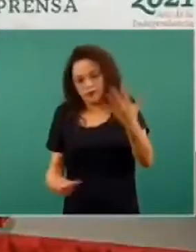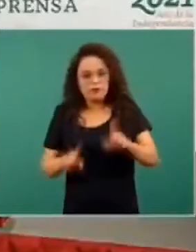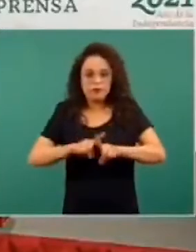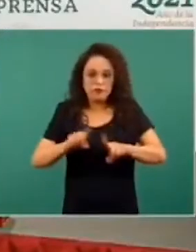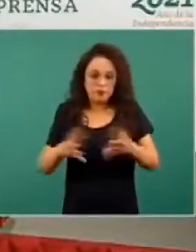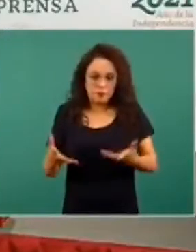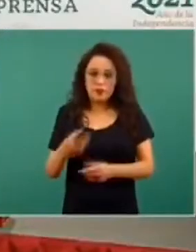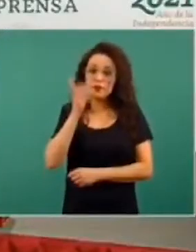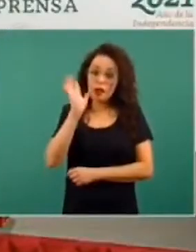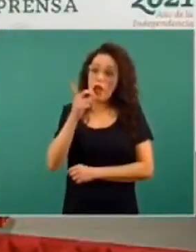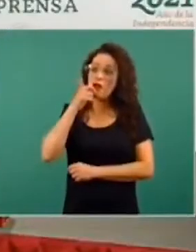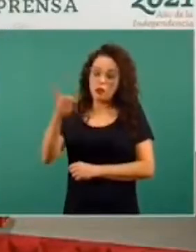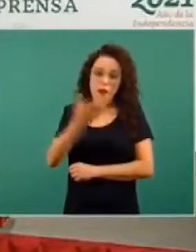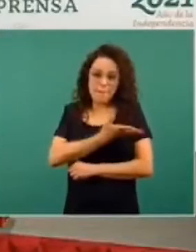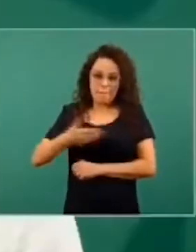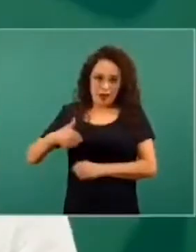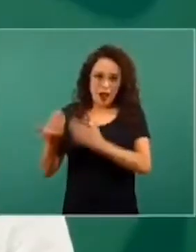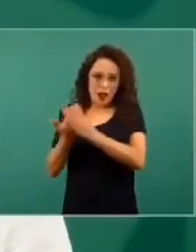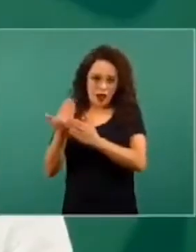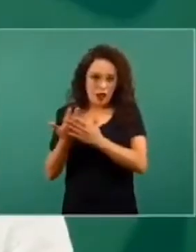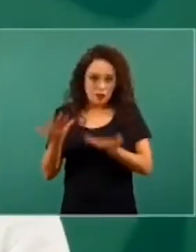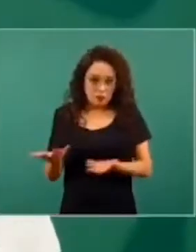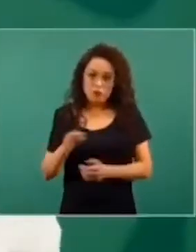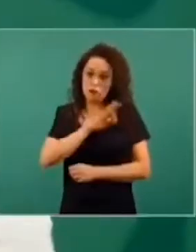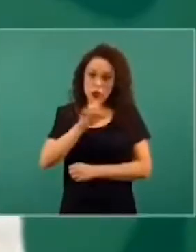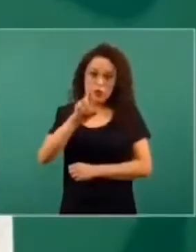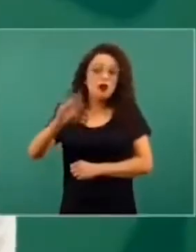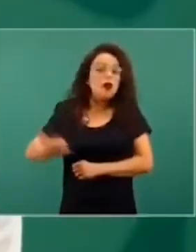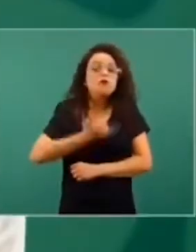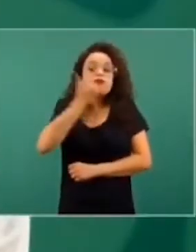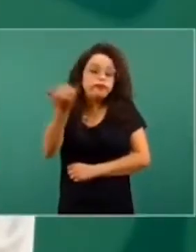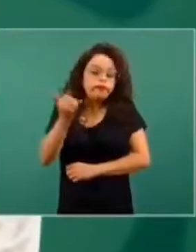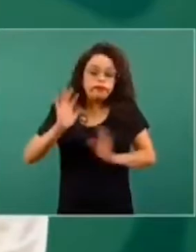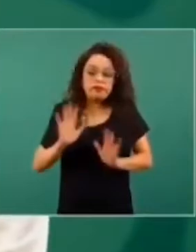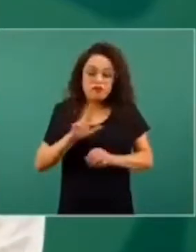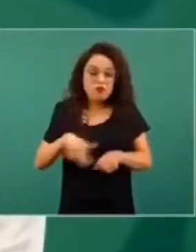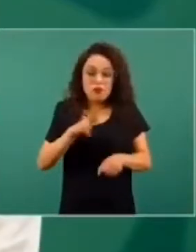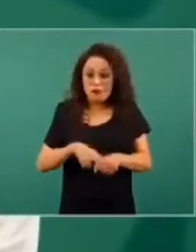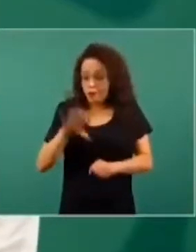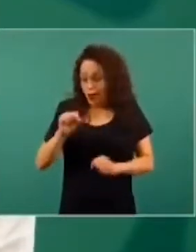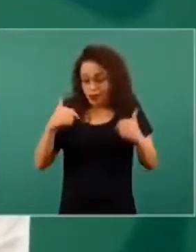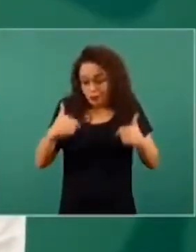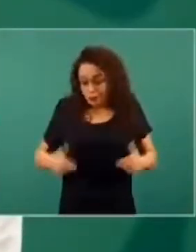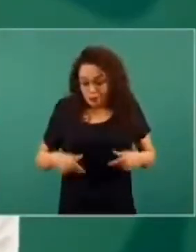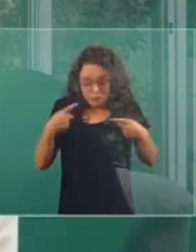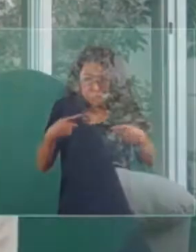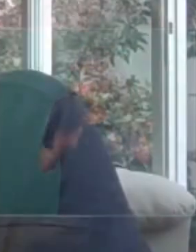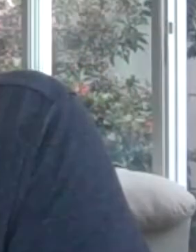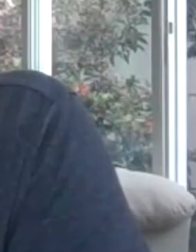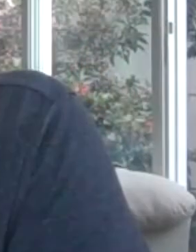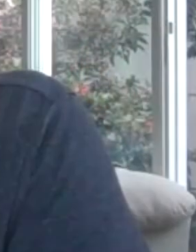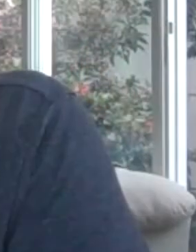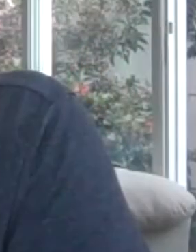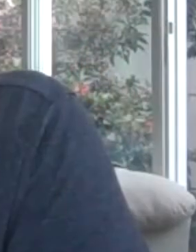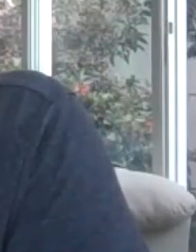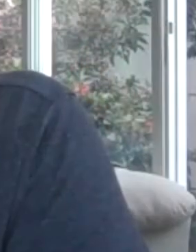irresponsable la postura política que están asumiendo las autoridades de salud, y como bien dices, parece que hubiera médicos de